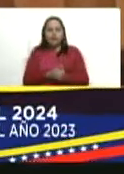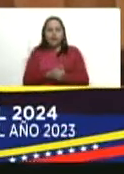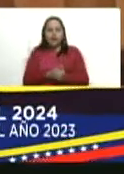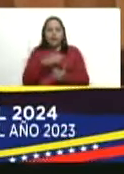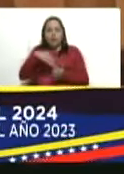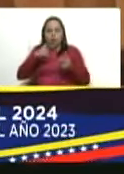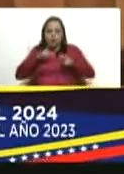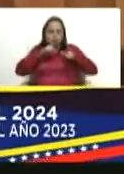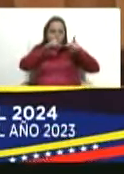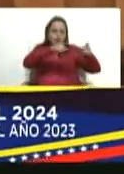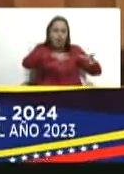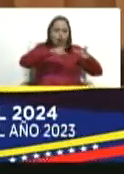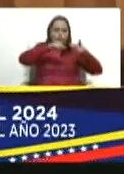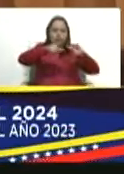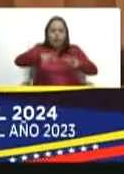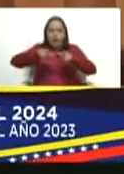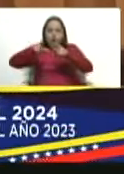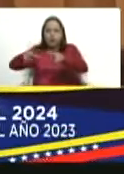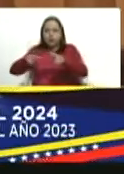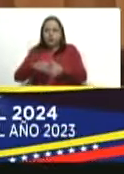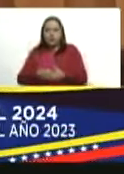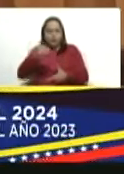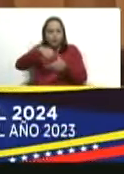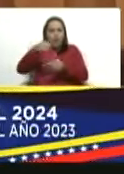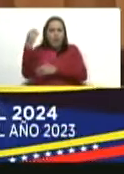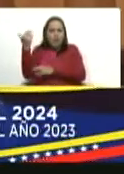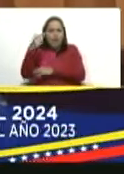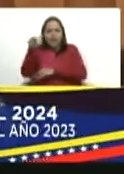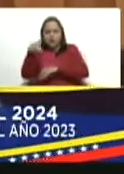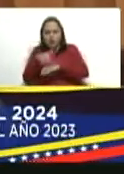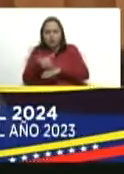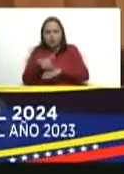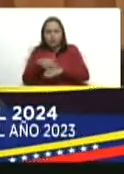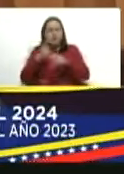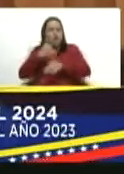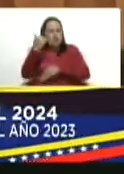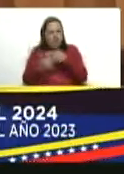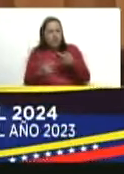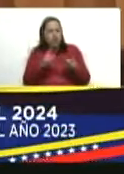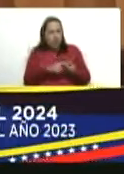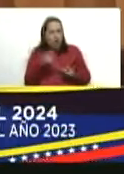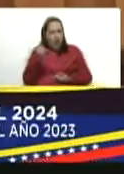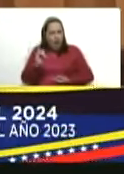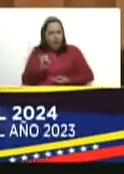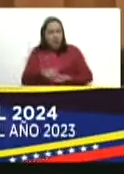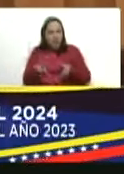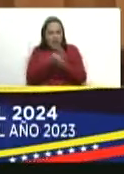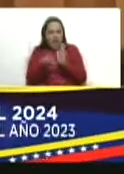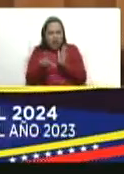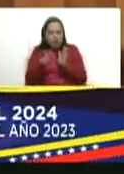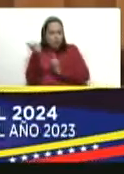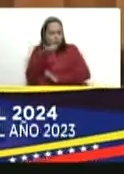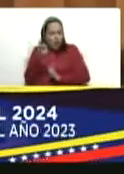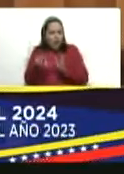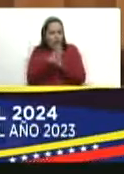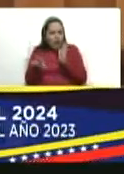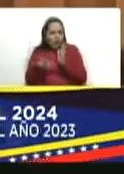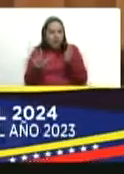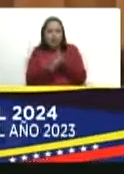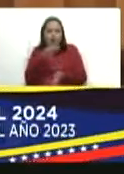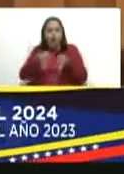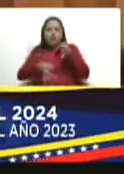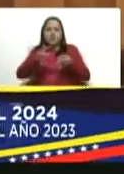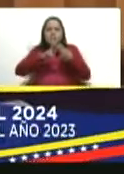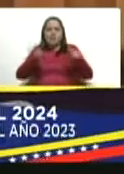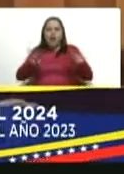acreditarlos. En la Asamblea Nacional hay un proyecto de ley, de justicia de